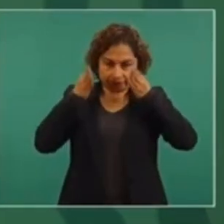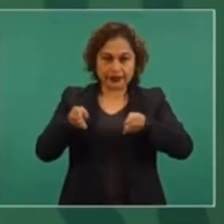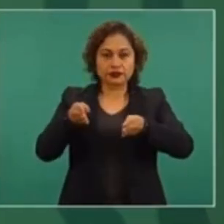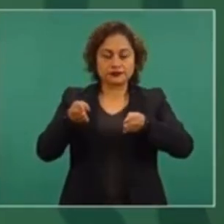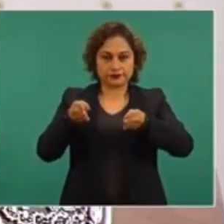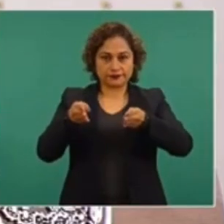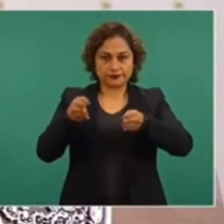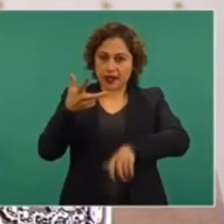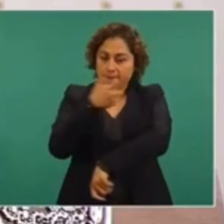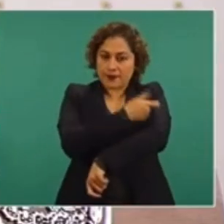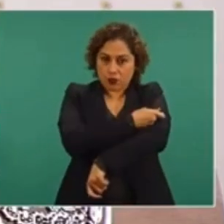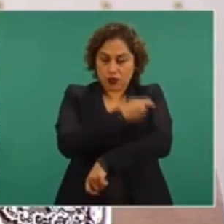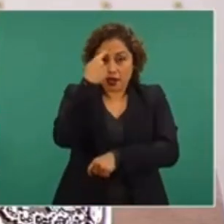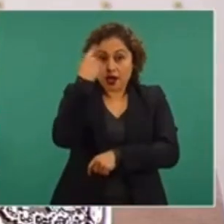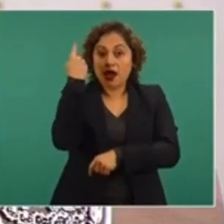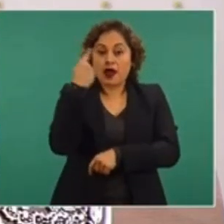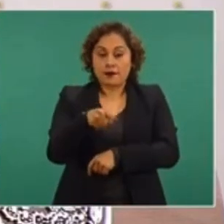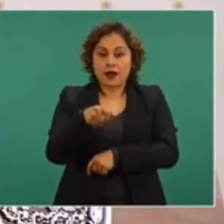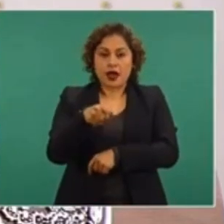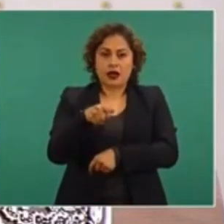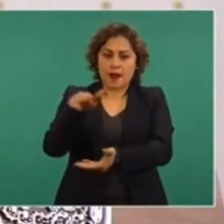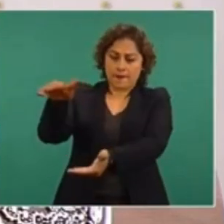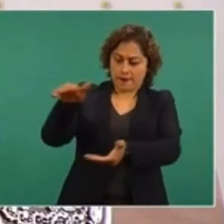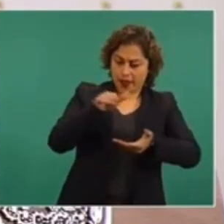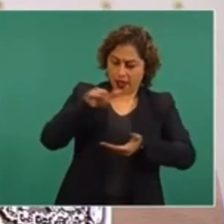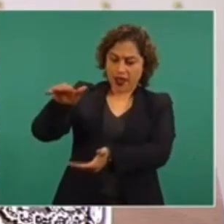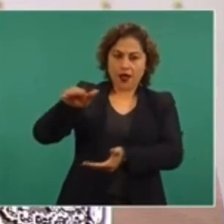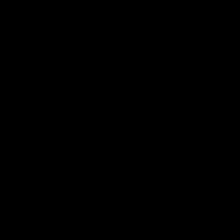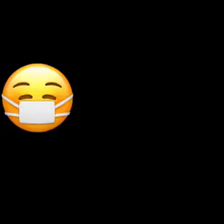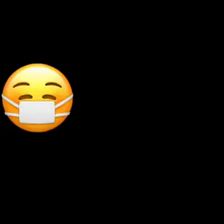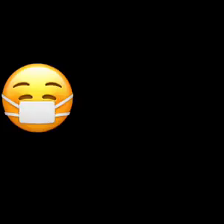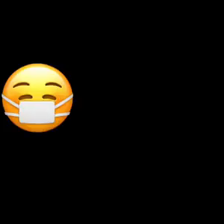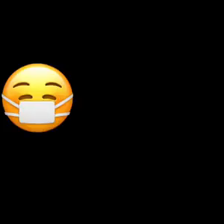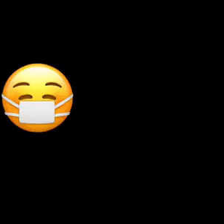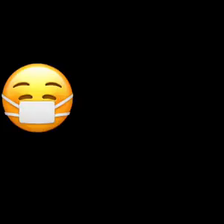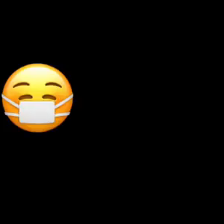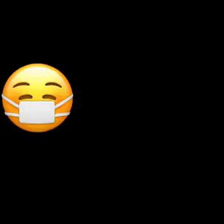para que tengamos todas las dosis que requerimos. ¡Gracias!